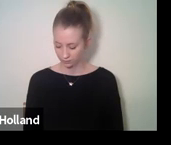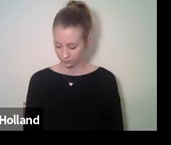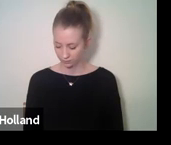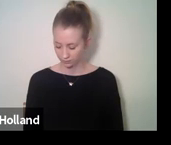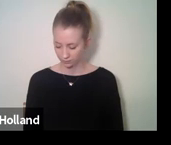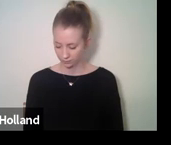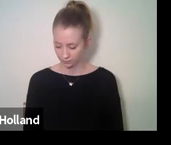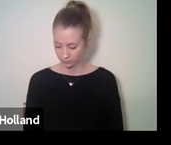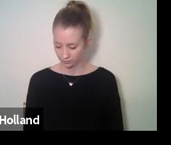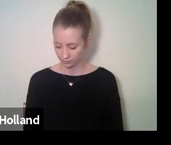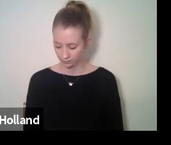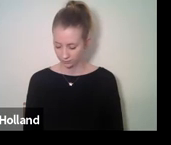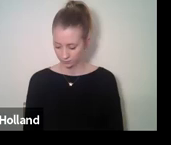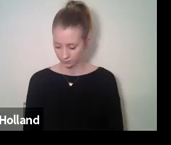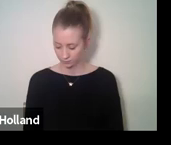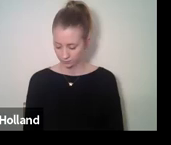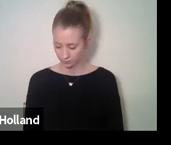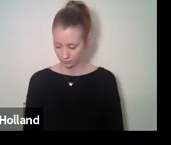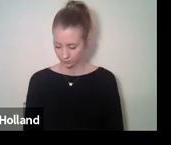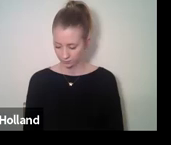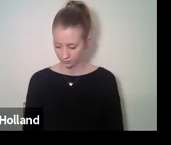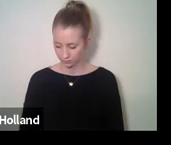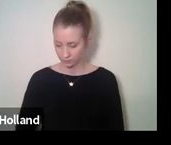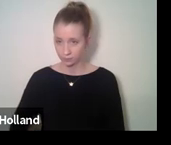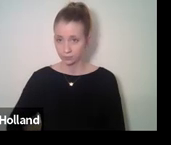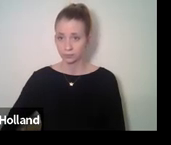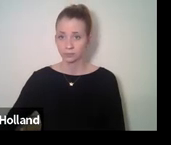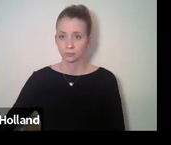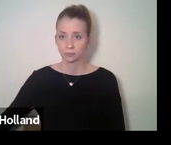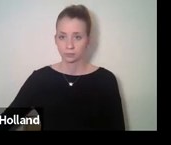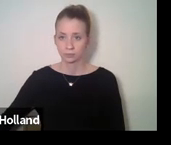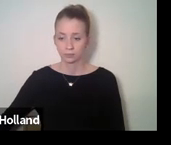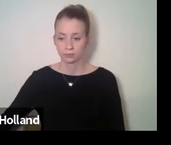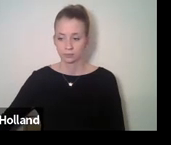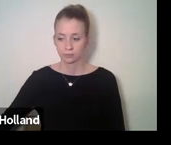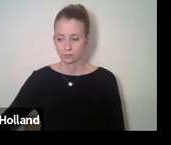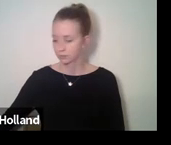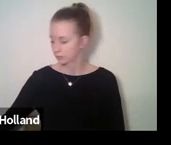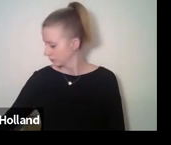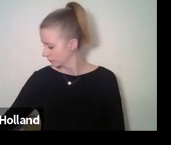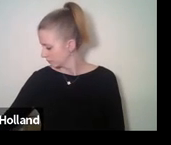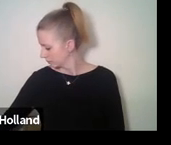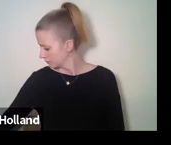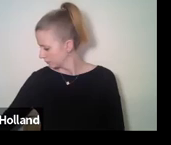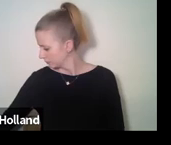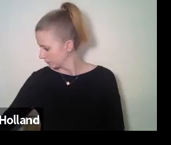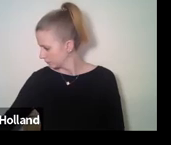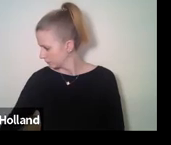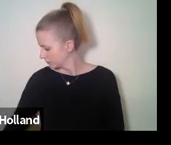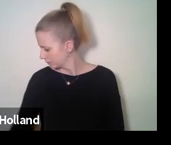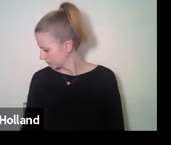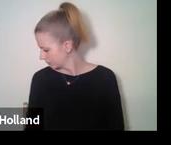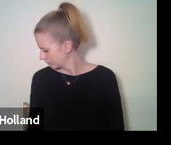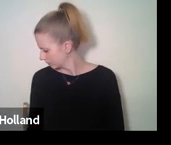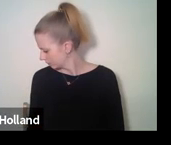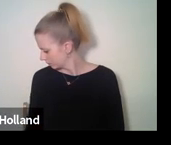ser más alta que el mercado. Algunos meses será más baja. Pero al elegir un precio que sea competitivo con las